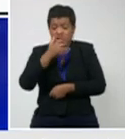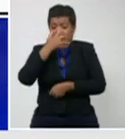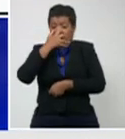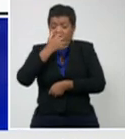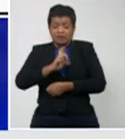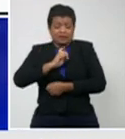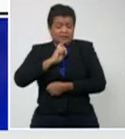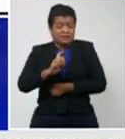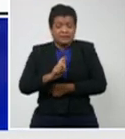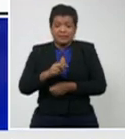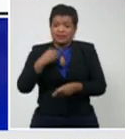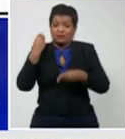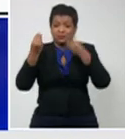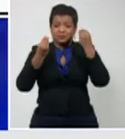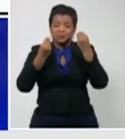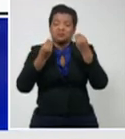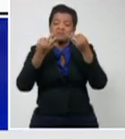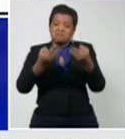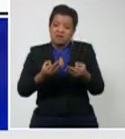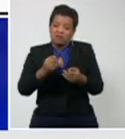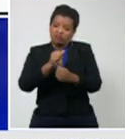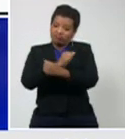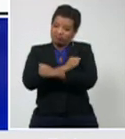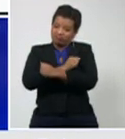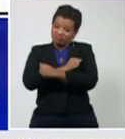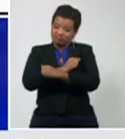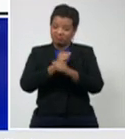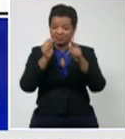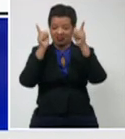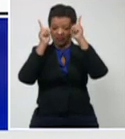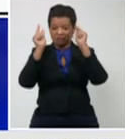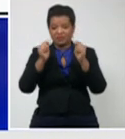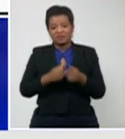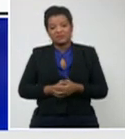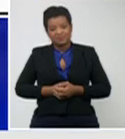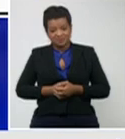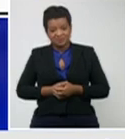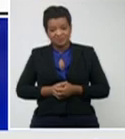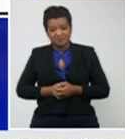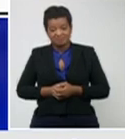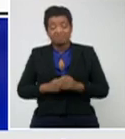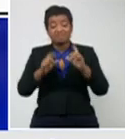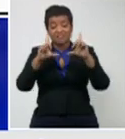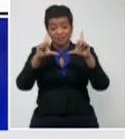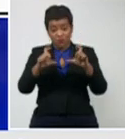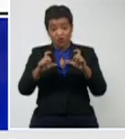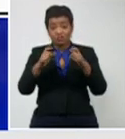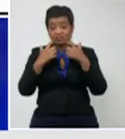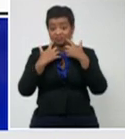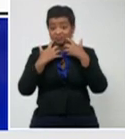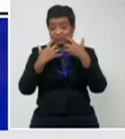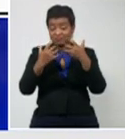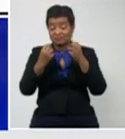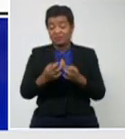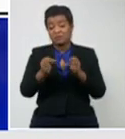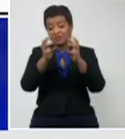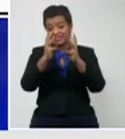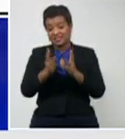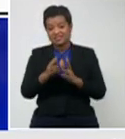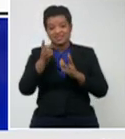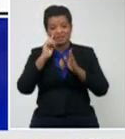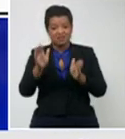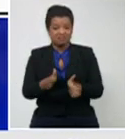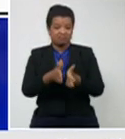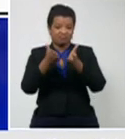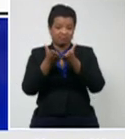le está proporcionando en la foto el enfermero, y ha trascendido, es la imagen del día, lo ha puesto Cuba Debate y habla